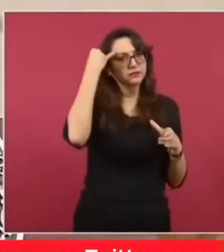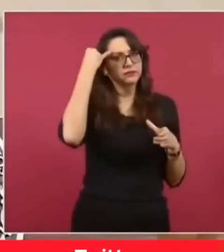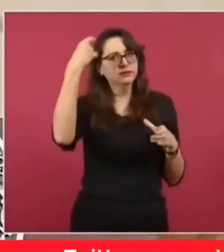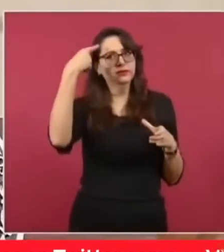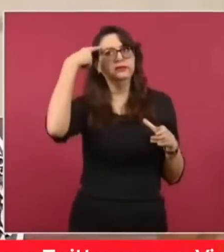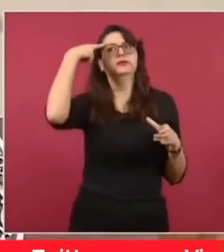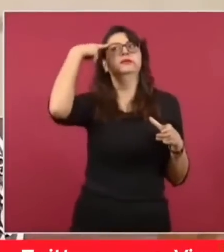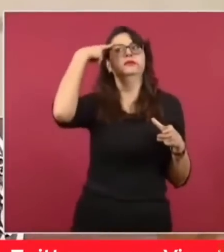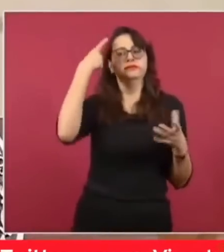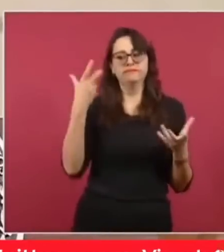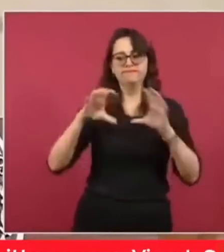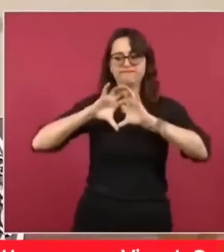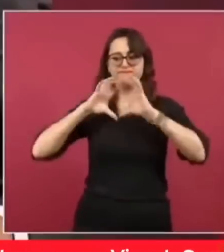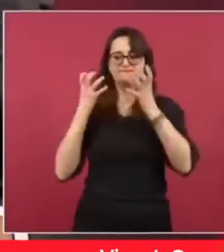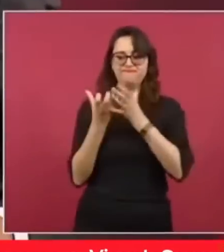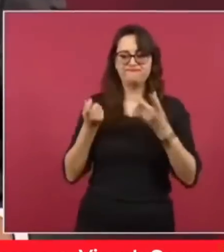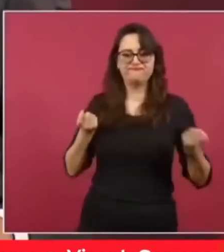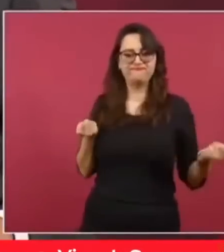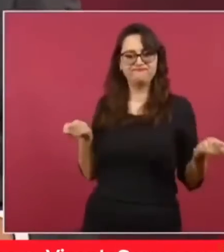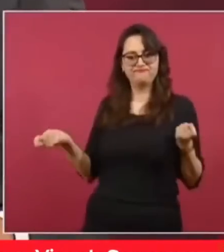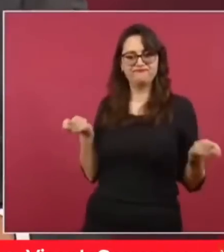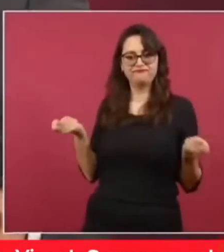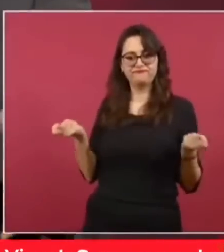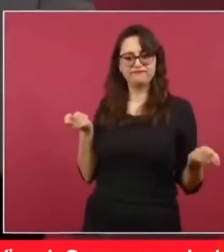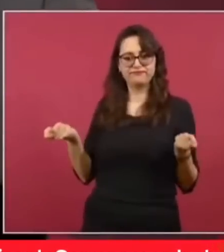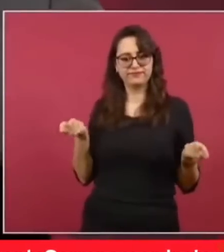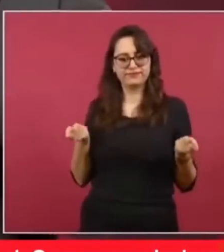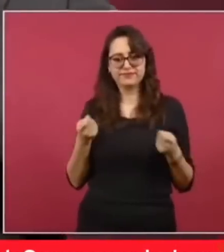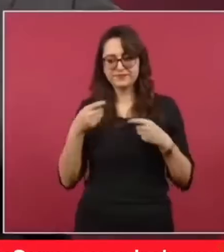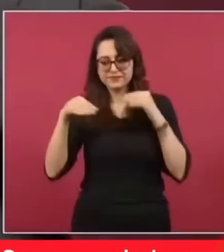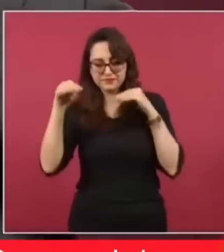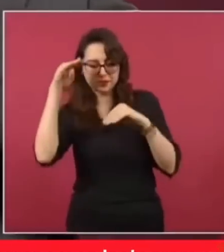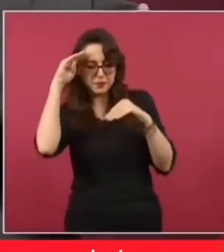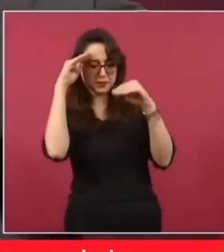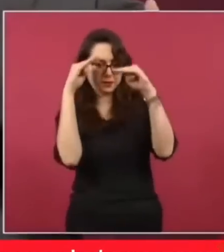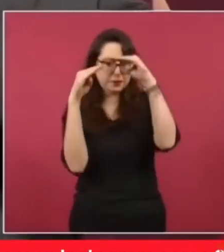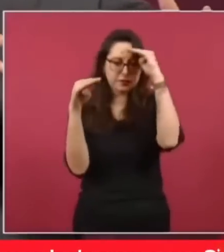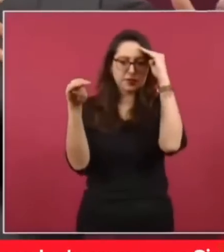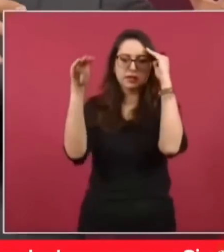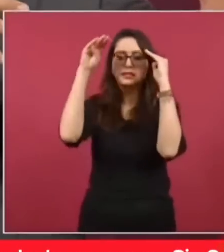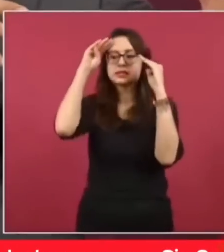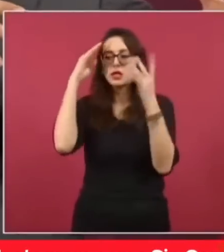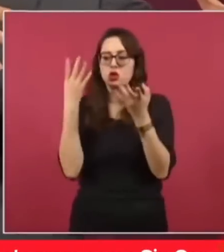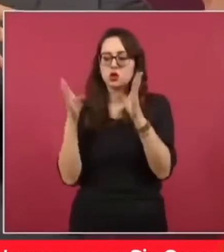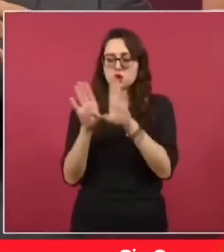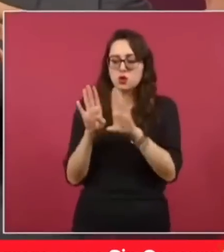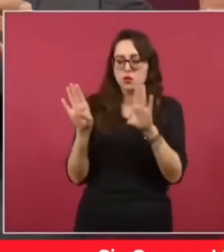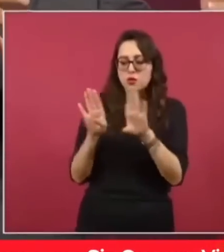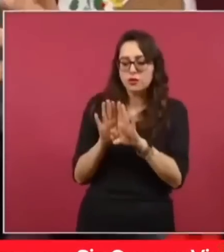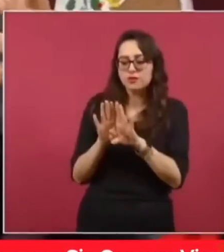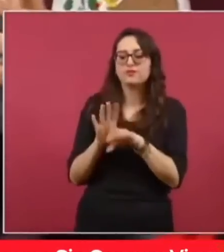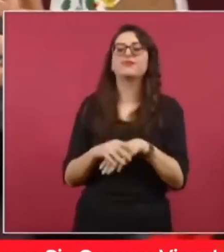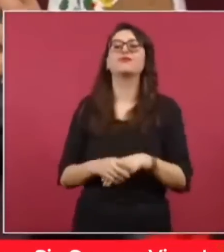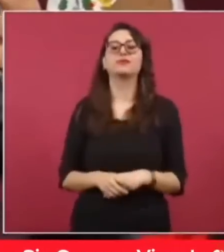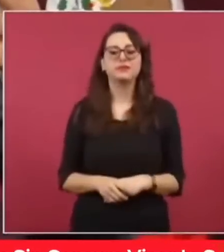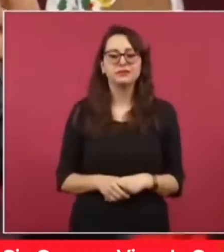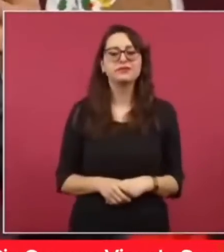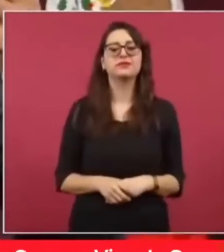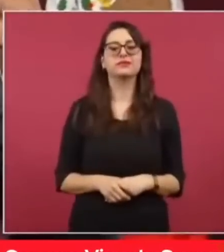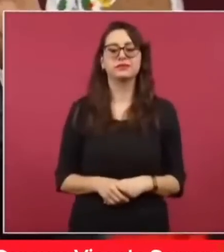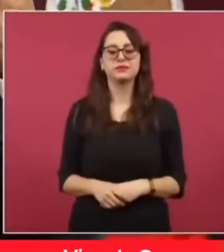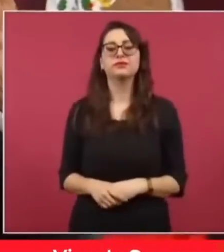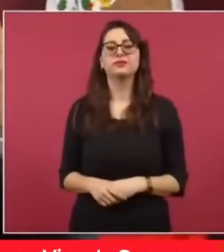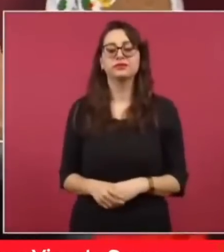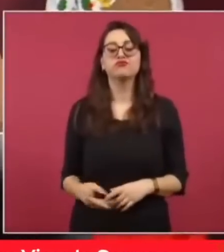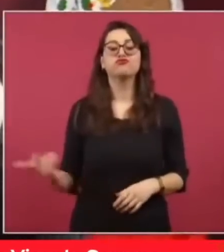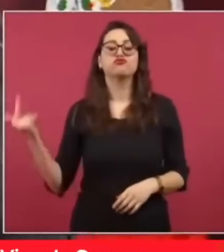integrantes del gobierno del mundo, empezaron a fomentar todas estas nuevas